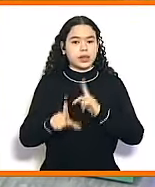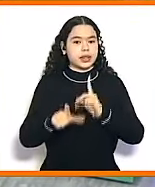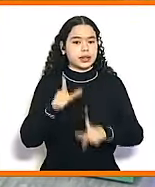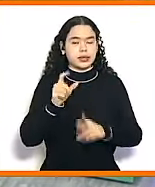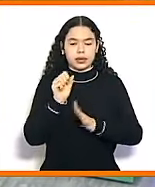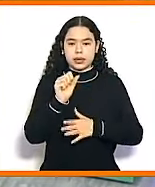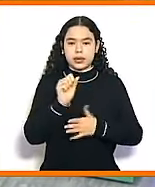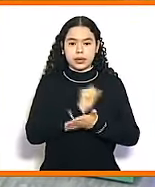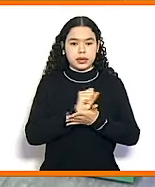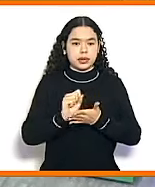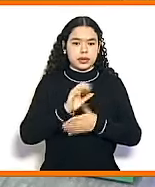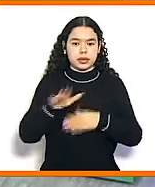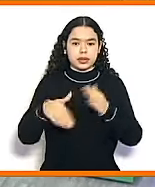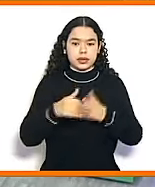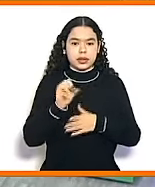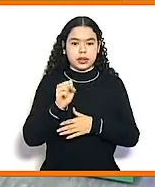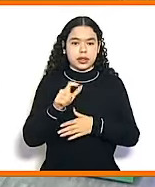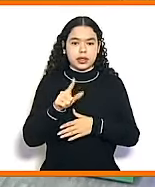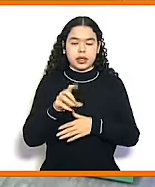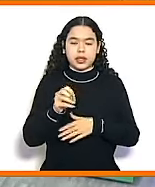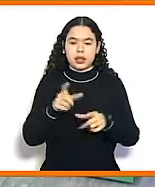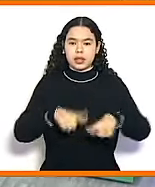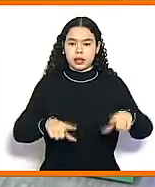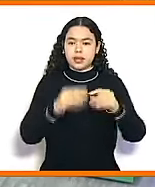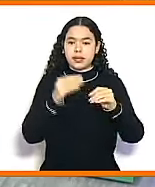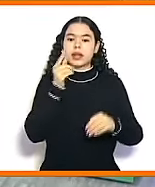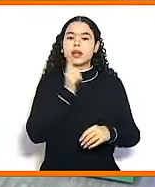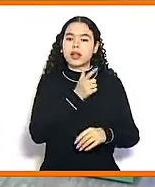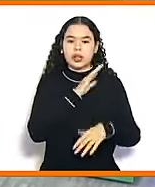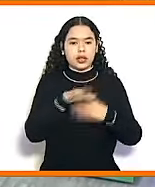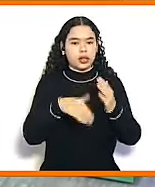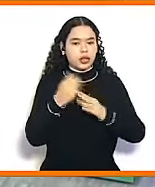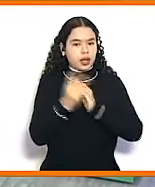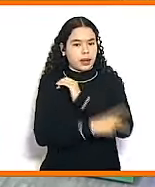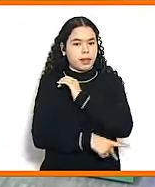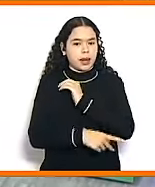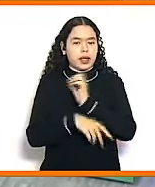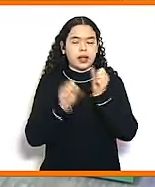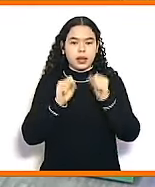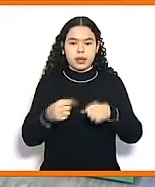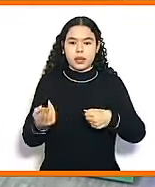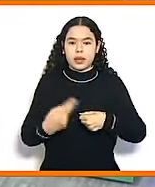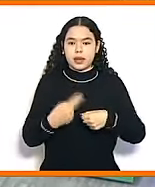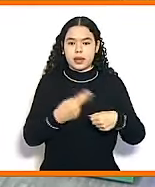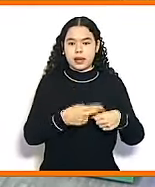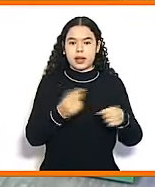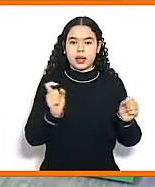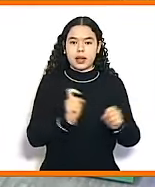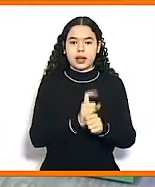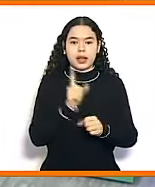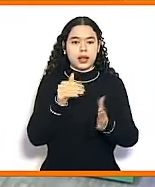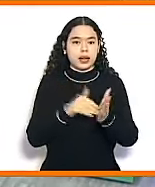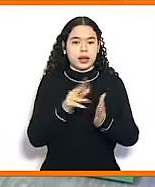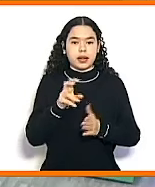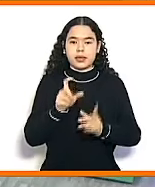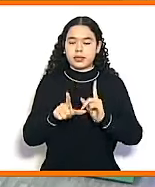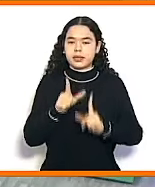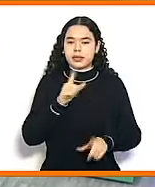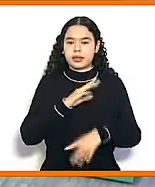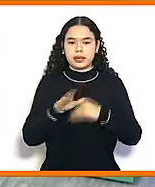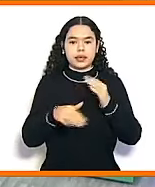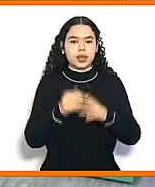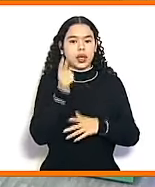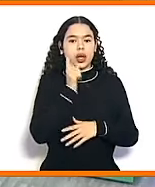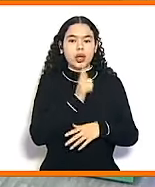semanales en loto salto en cualquier punto de venta loto a nivel nacional y Asimismo están participando para ganarse 1200 lempiras con